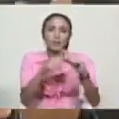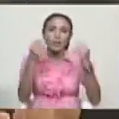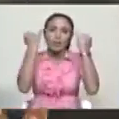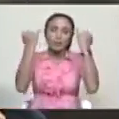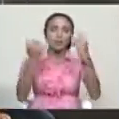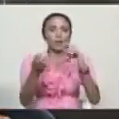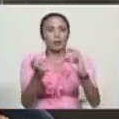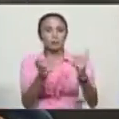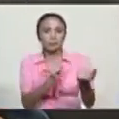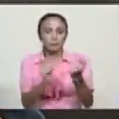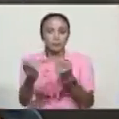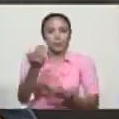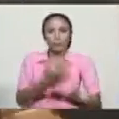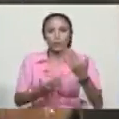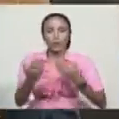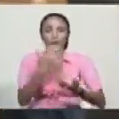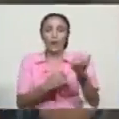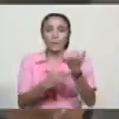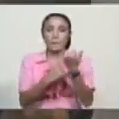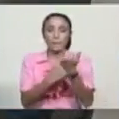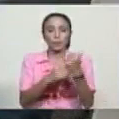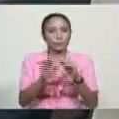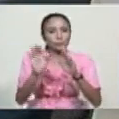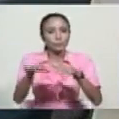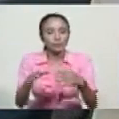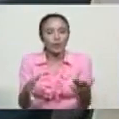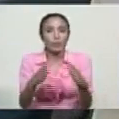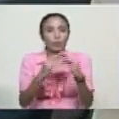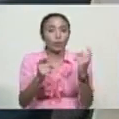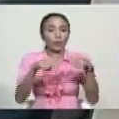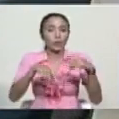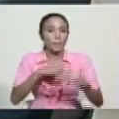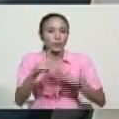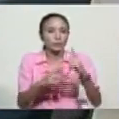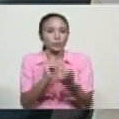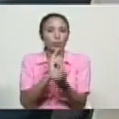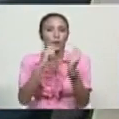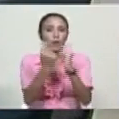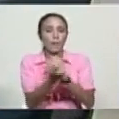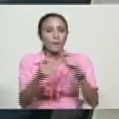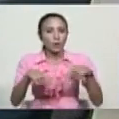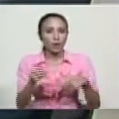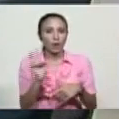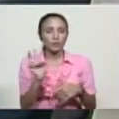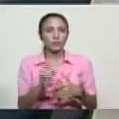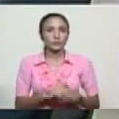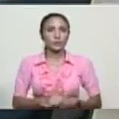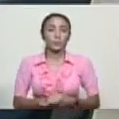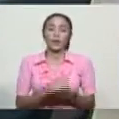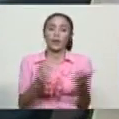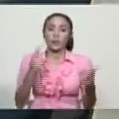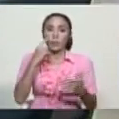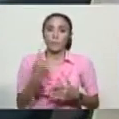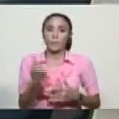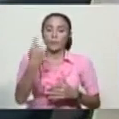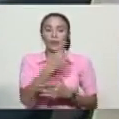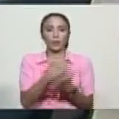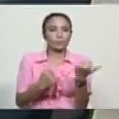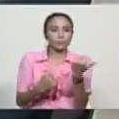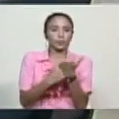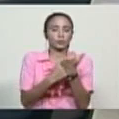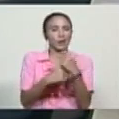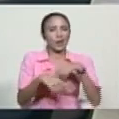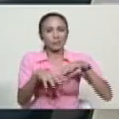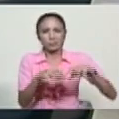en solidaridad con los procesos que están ocurriendo aquí, siempre manteniendo primero que nada el